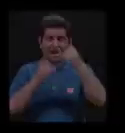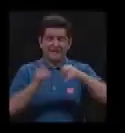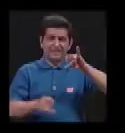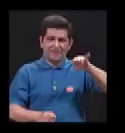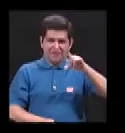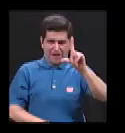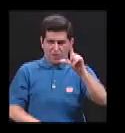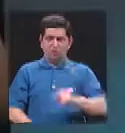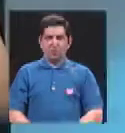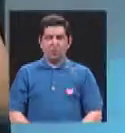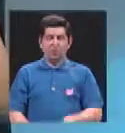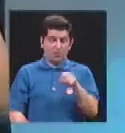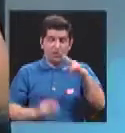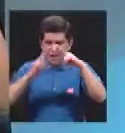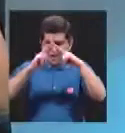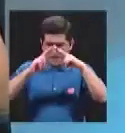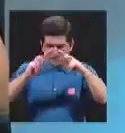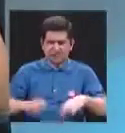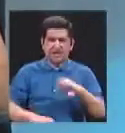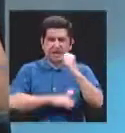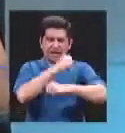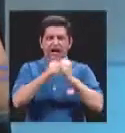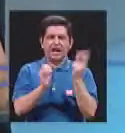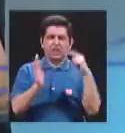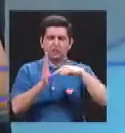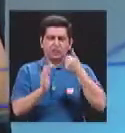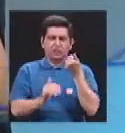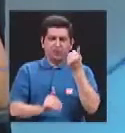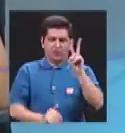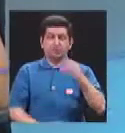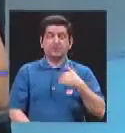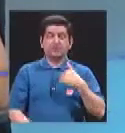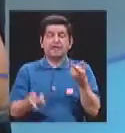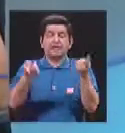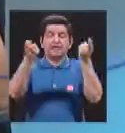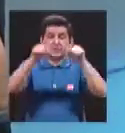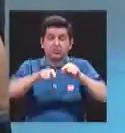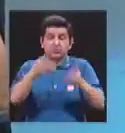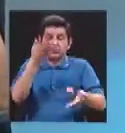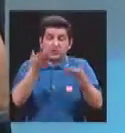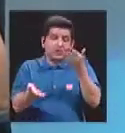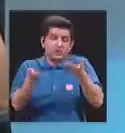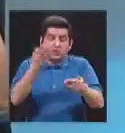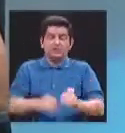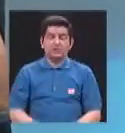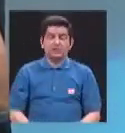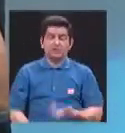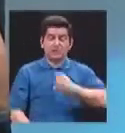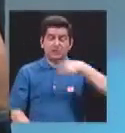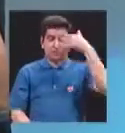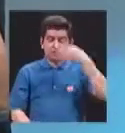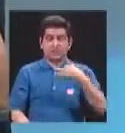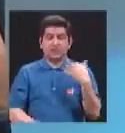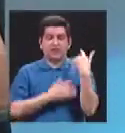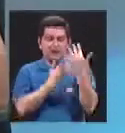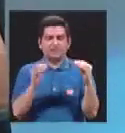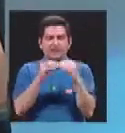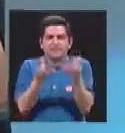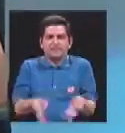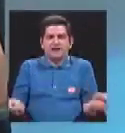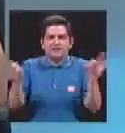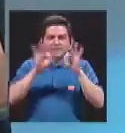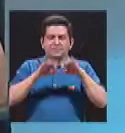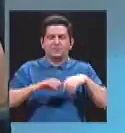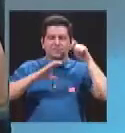Al cerrar el mes de julio, haciendo este recuento del año 2012, tenemos un acontecimiento, tal vez el acontecimiento que esperamos cada año